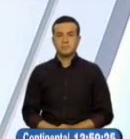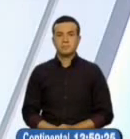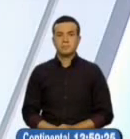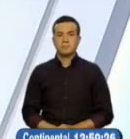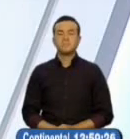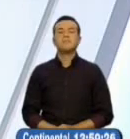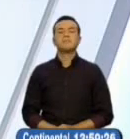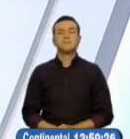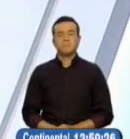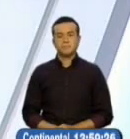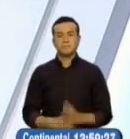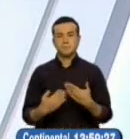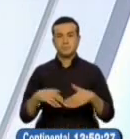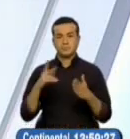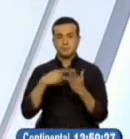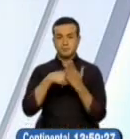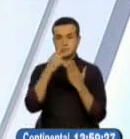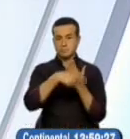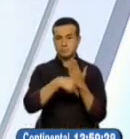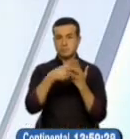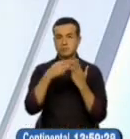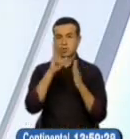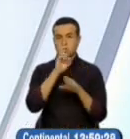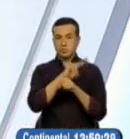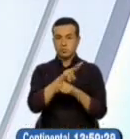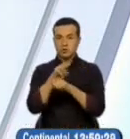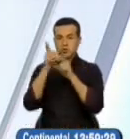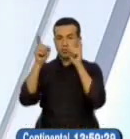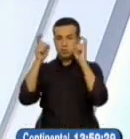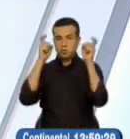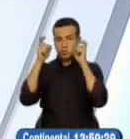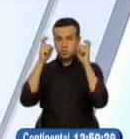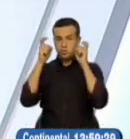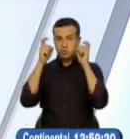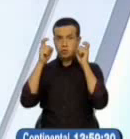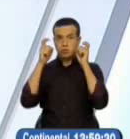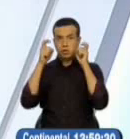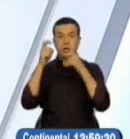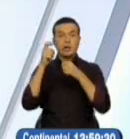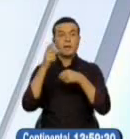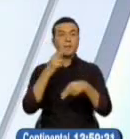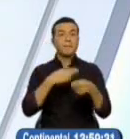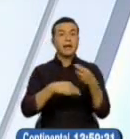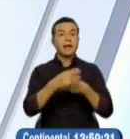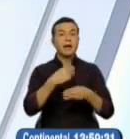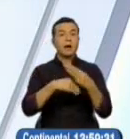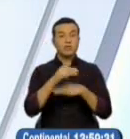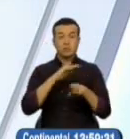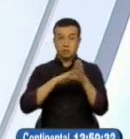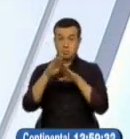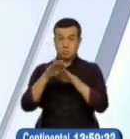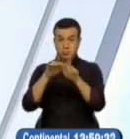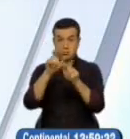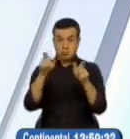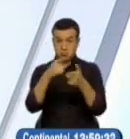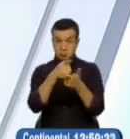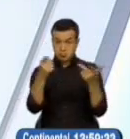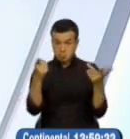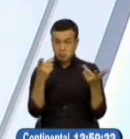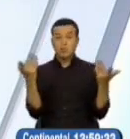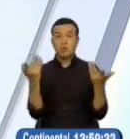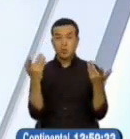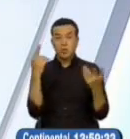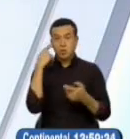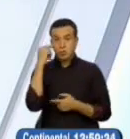Y a través de una aplicación móvil, la Superintendencia de Control del Poder de Mercado invita a la ciudadanía a unirse